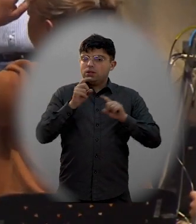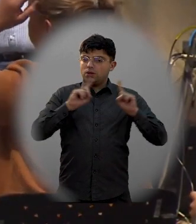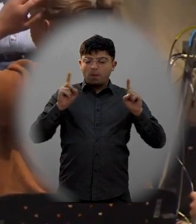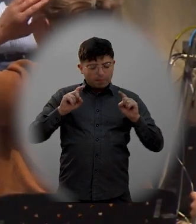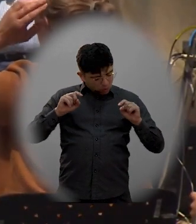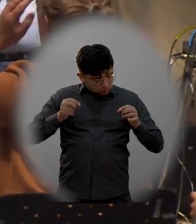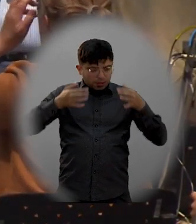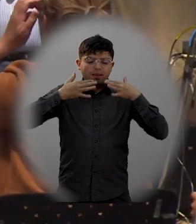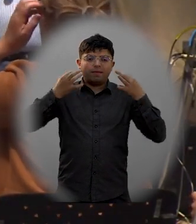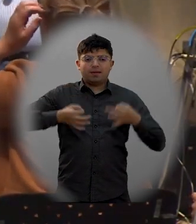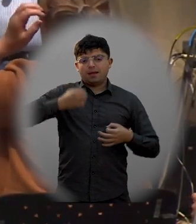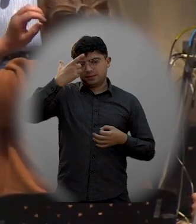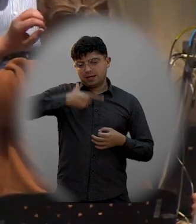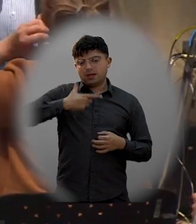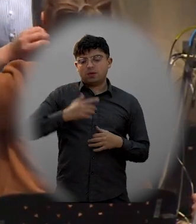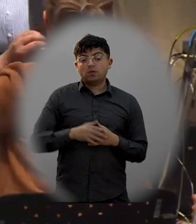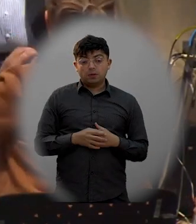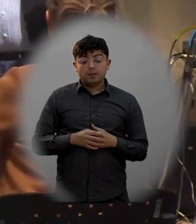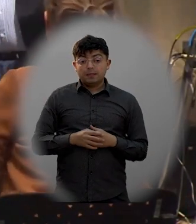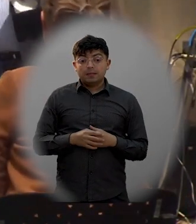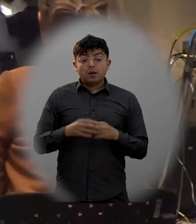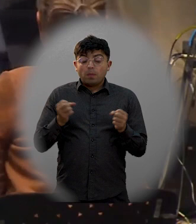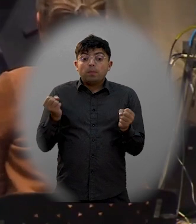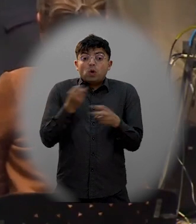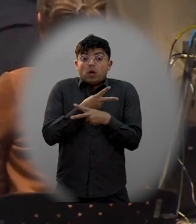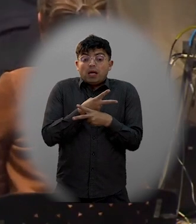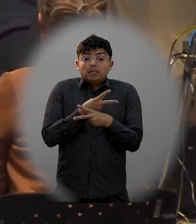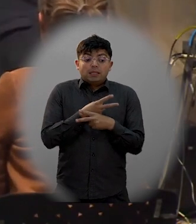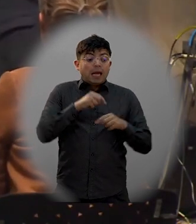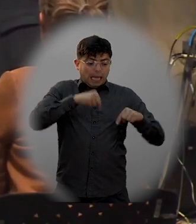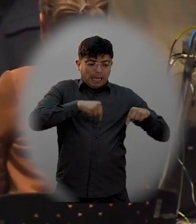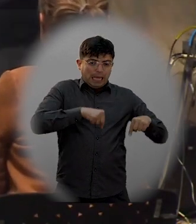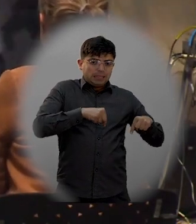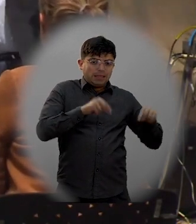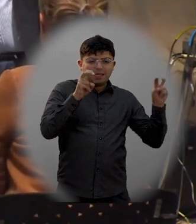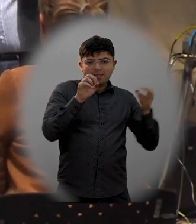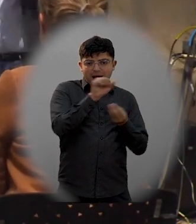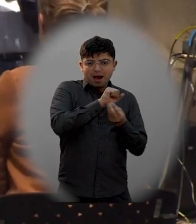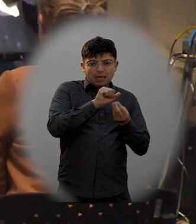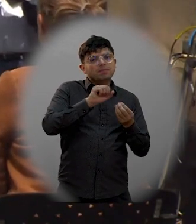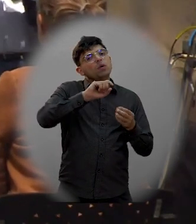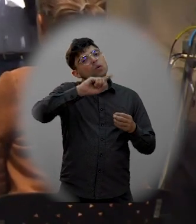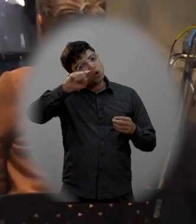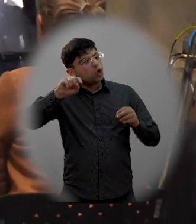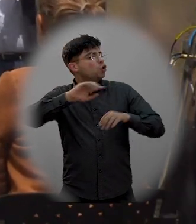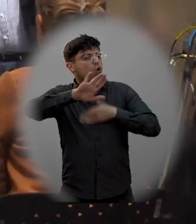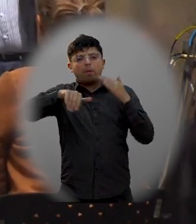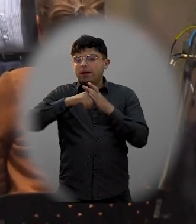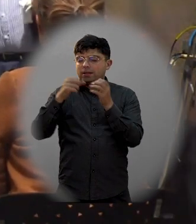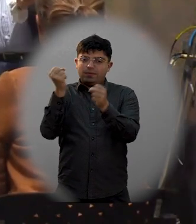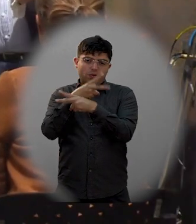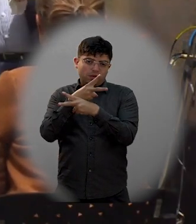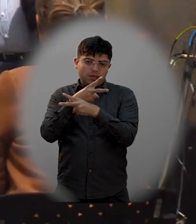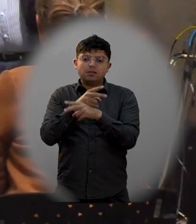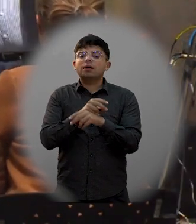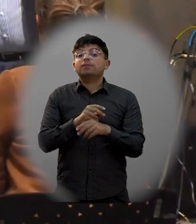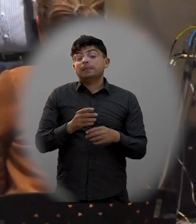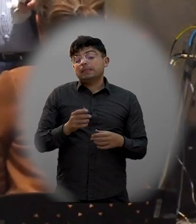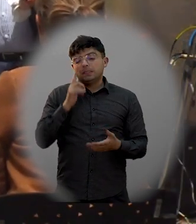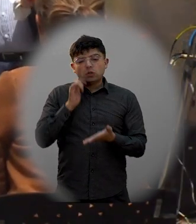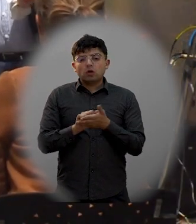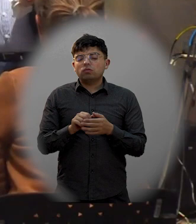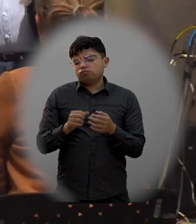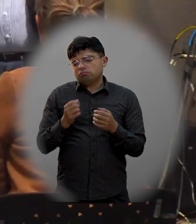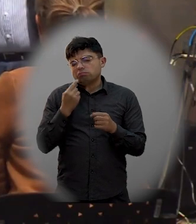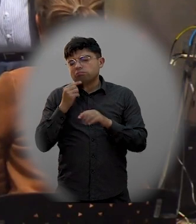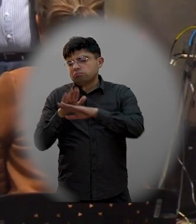serio. En serio, la no violencia es esta, pero es toda. Y yo creo que, les